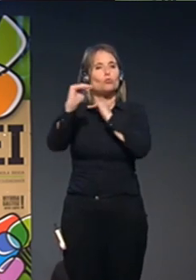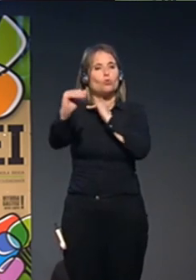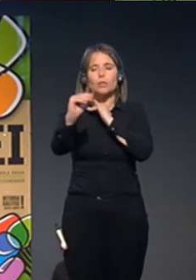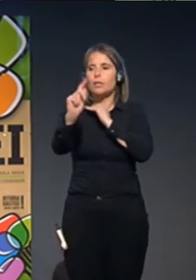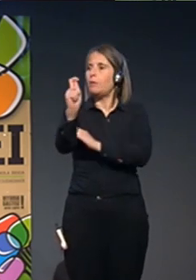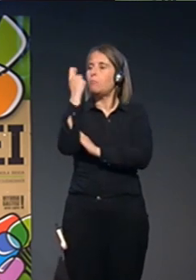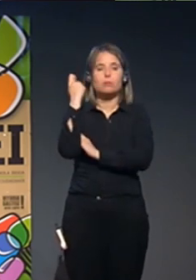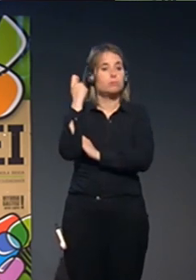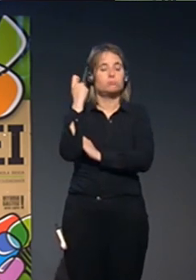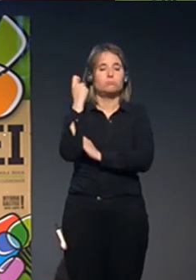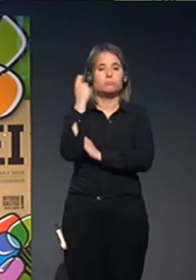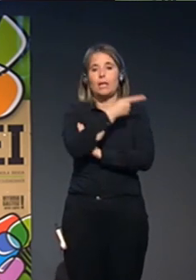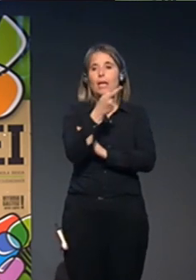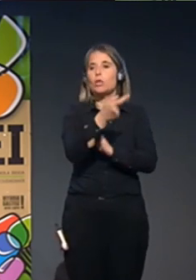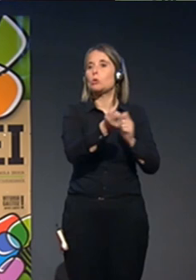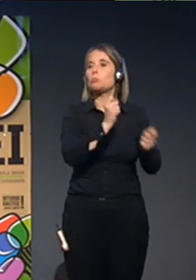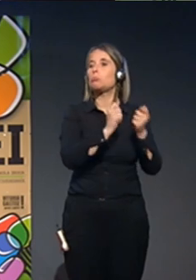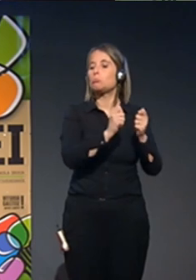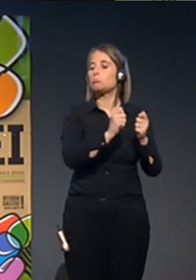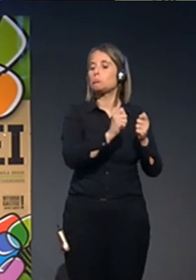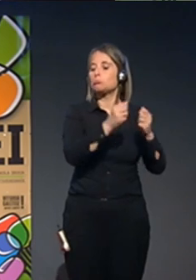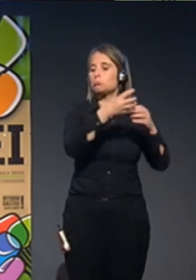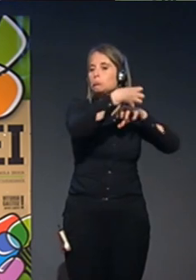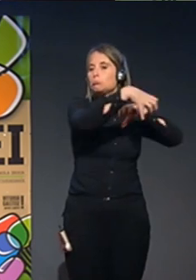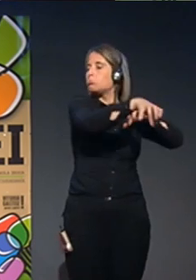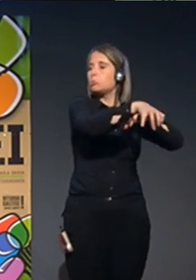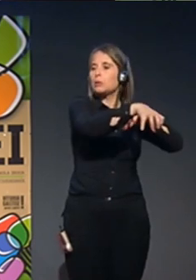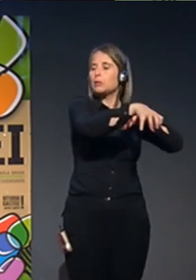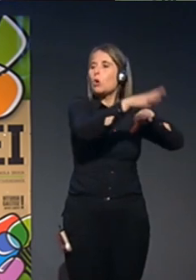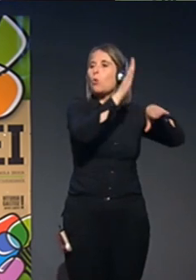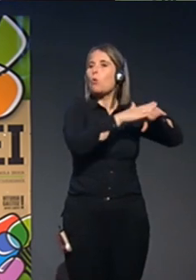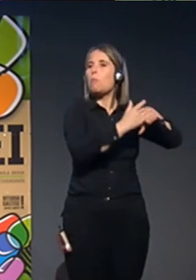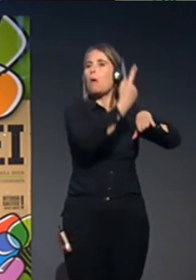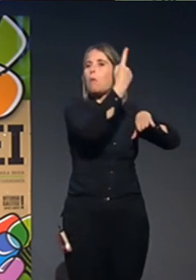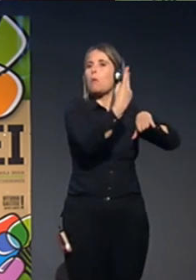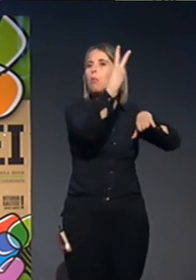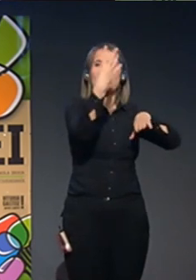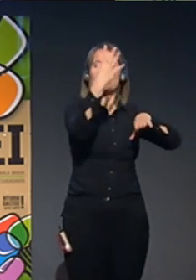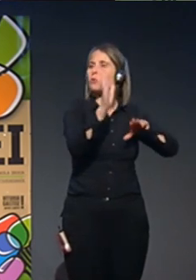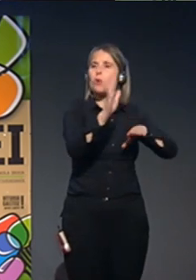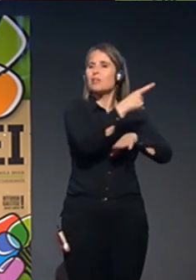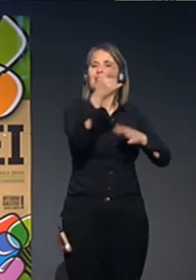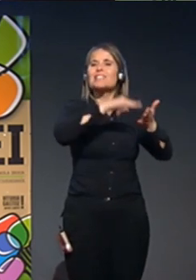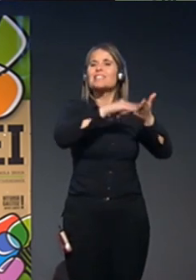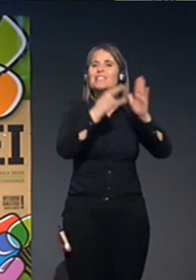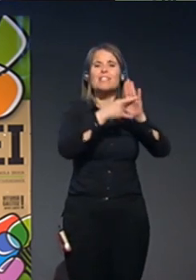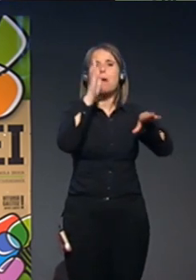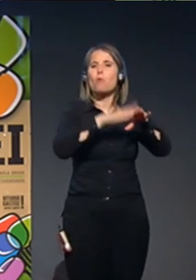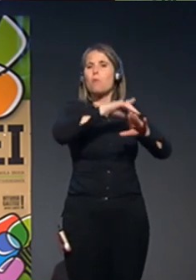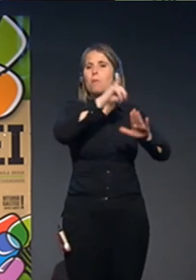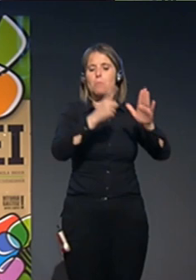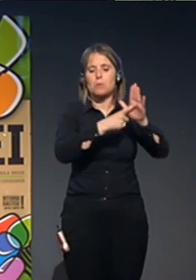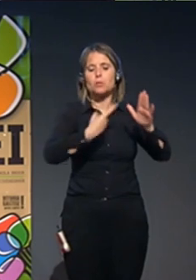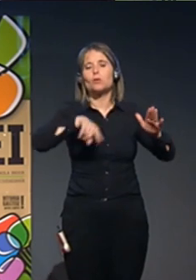sostenible resulta que se han independizado y van por su cuenta no hay un culpable o dos o ocho es todo el sistema que hemos